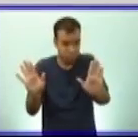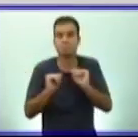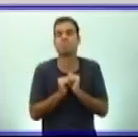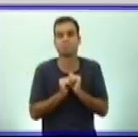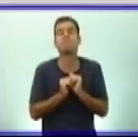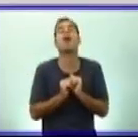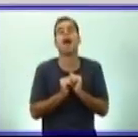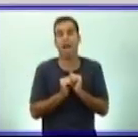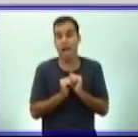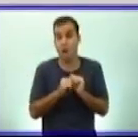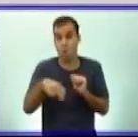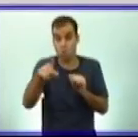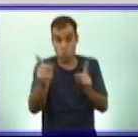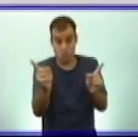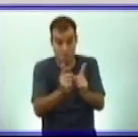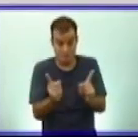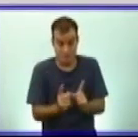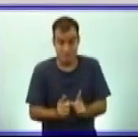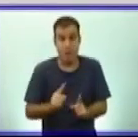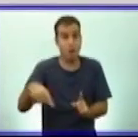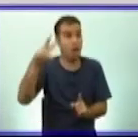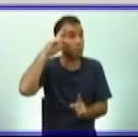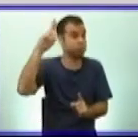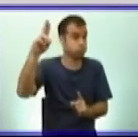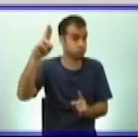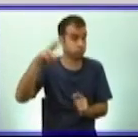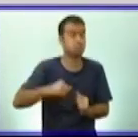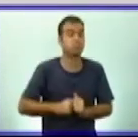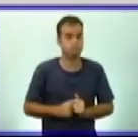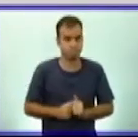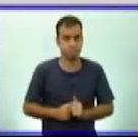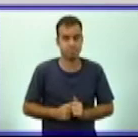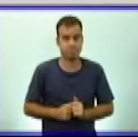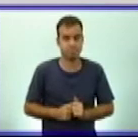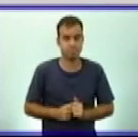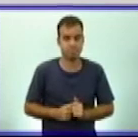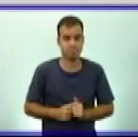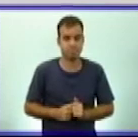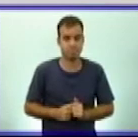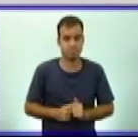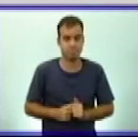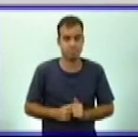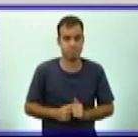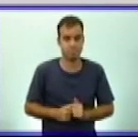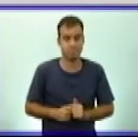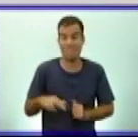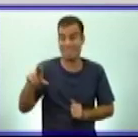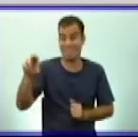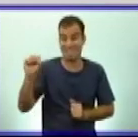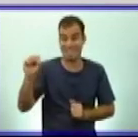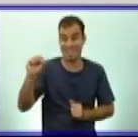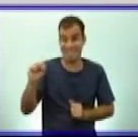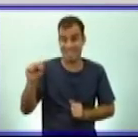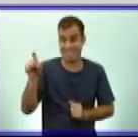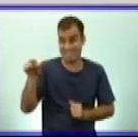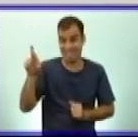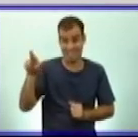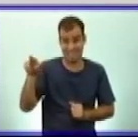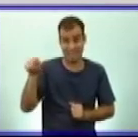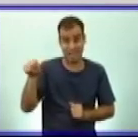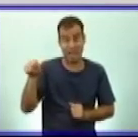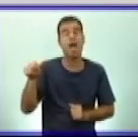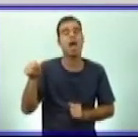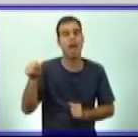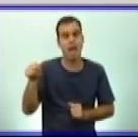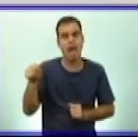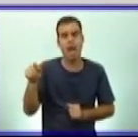que recordarlo. En el circuito resistivo oscilan en fase la corriente y la tensión. En el circuito capacitivo existe